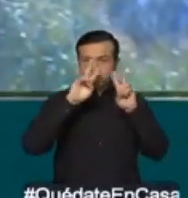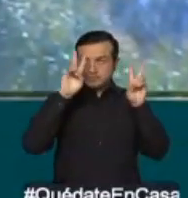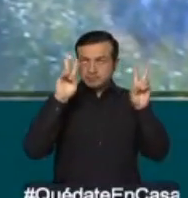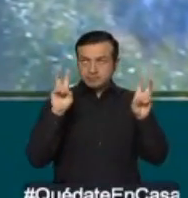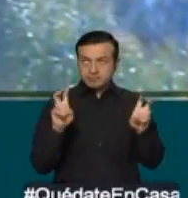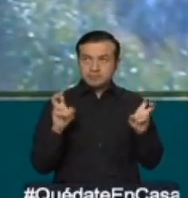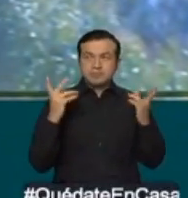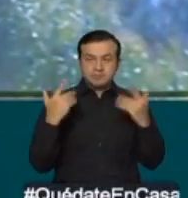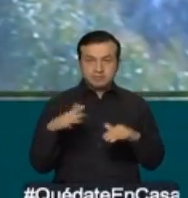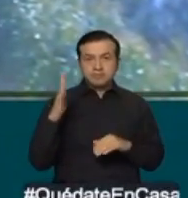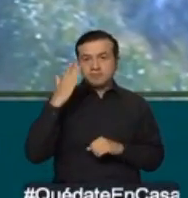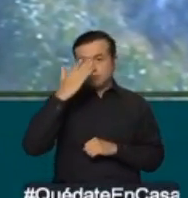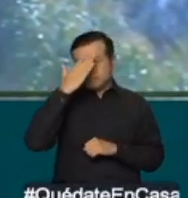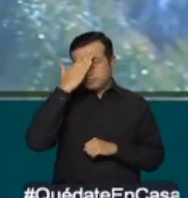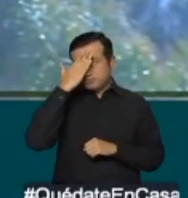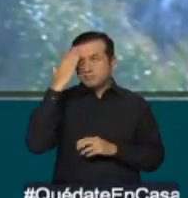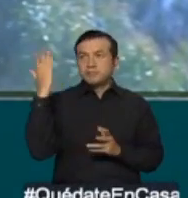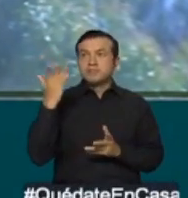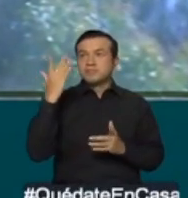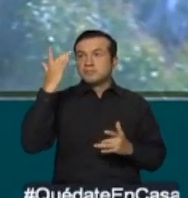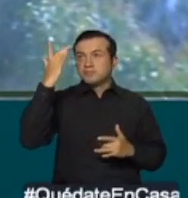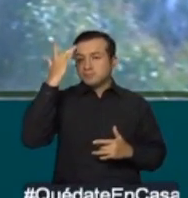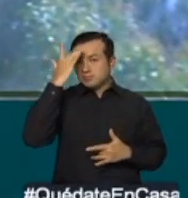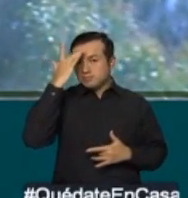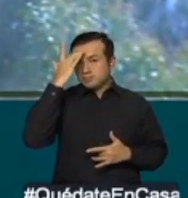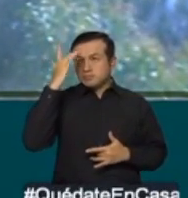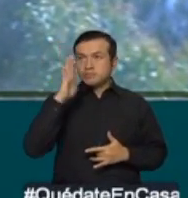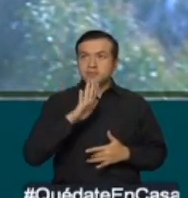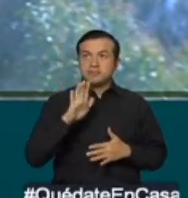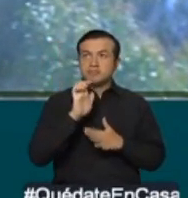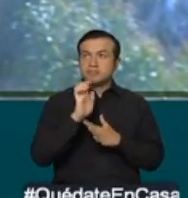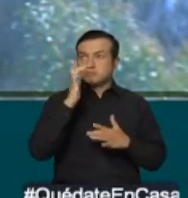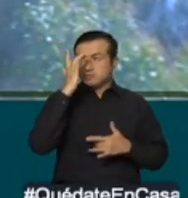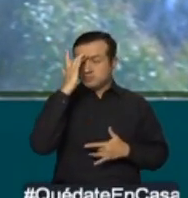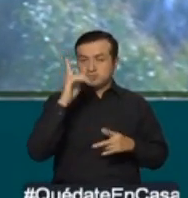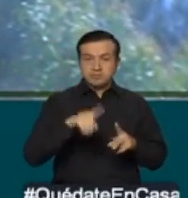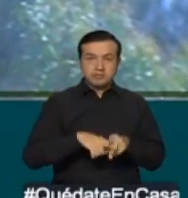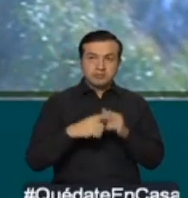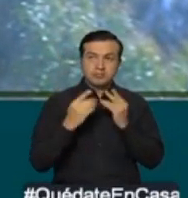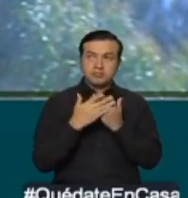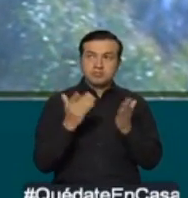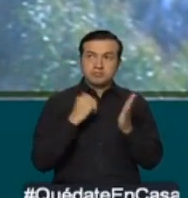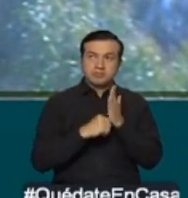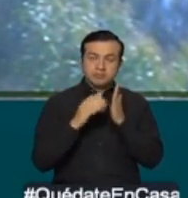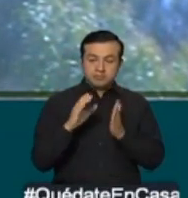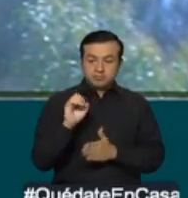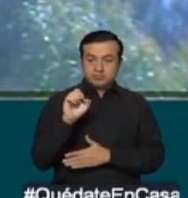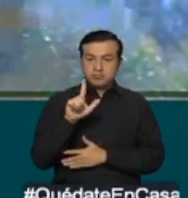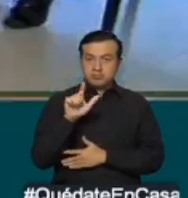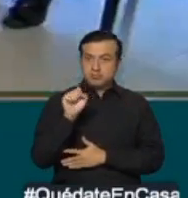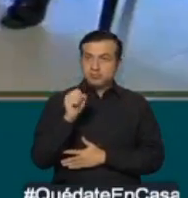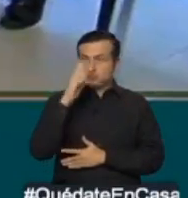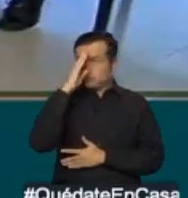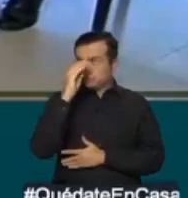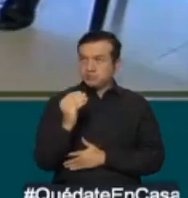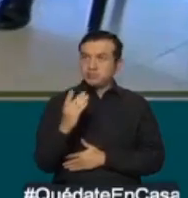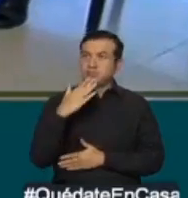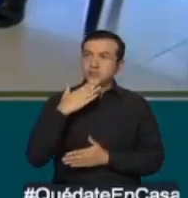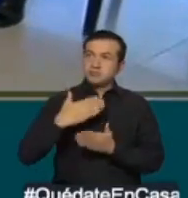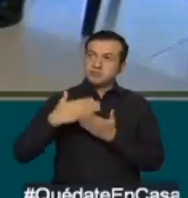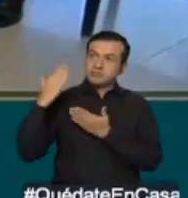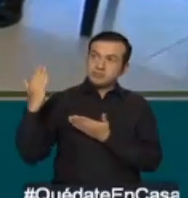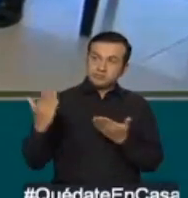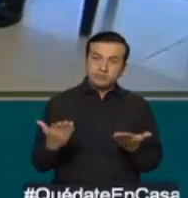tema que ya todos conocemos la presencia de coronavirus en ecuador' arrancamos con administrado que es buenos días gracias por acompañarnos